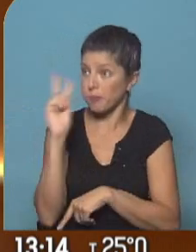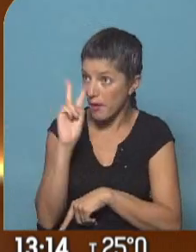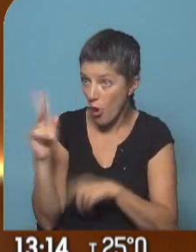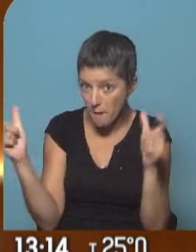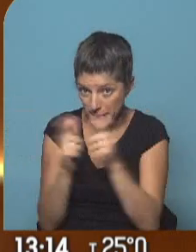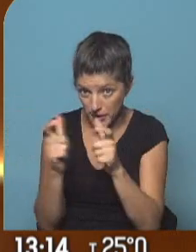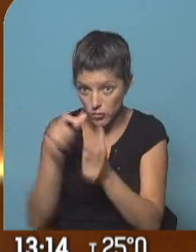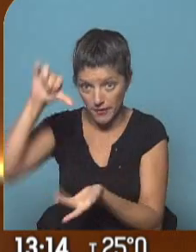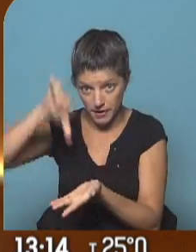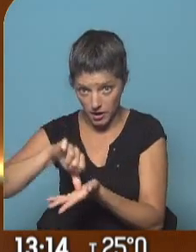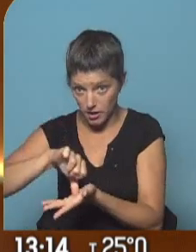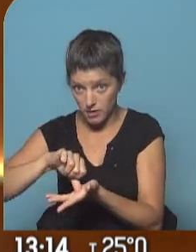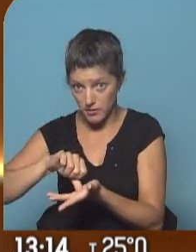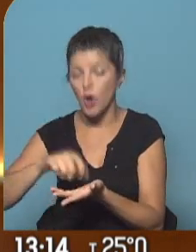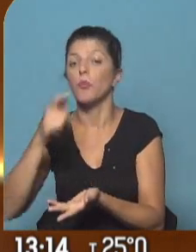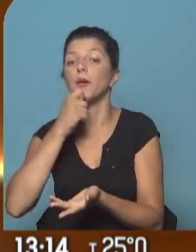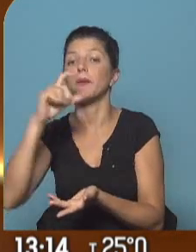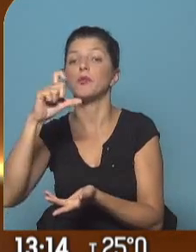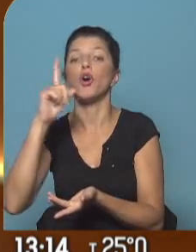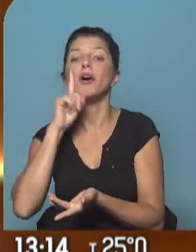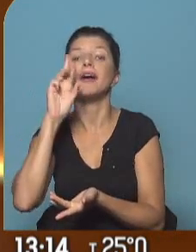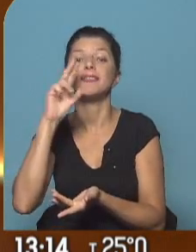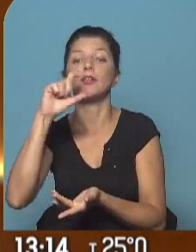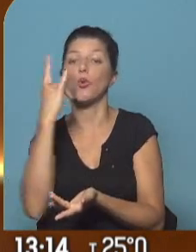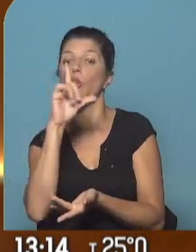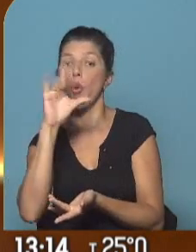son críticas también. Recuerdo, por ejemplo, El Círculo, una película